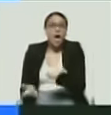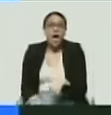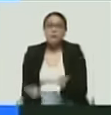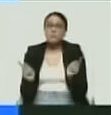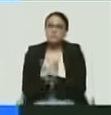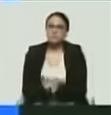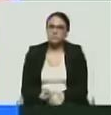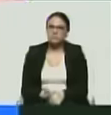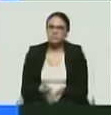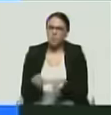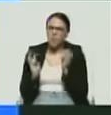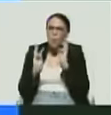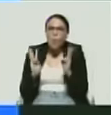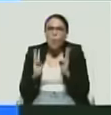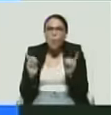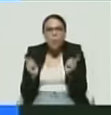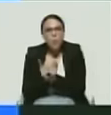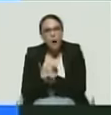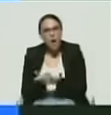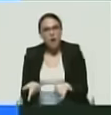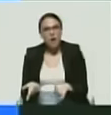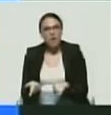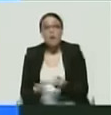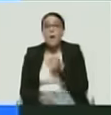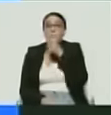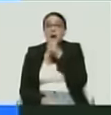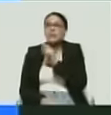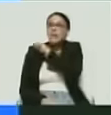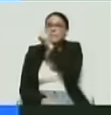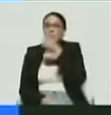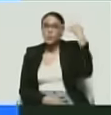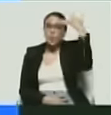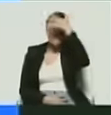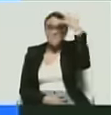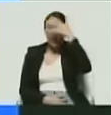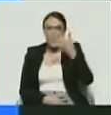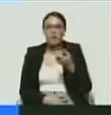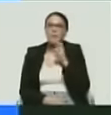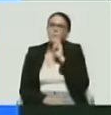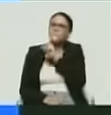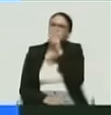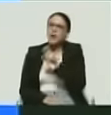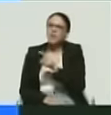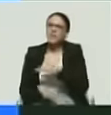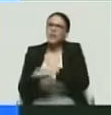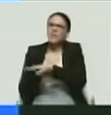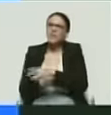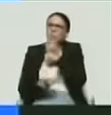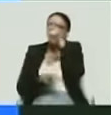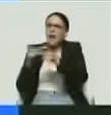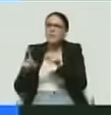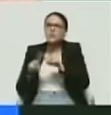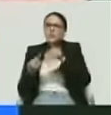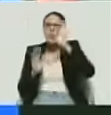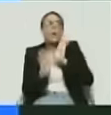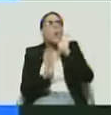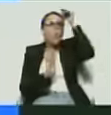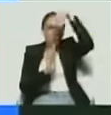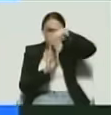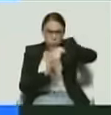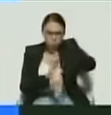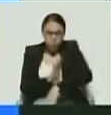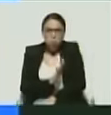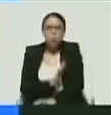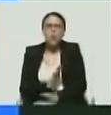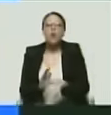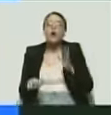Si es verdad lo que usted dice, le dijo una periodista, sobre que la gente está cayendo en la pobreza y no están comiendo, entonces ¿por qué están